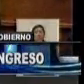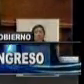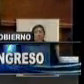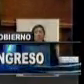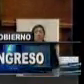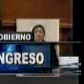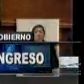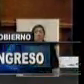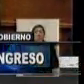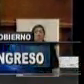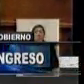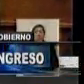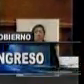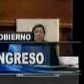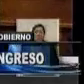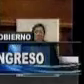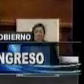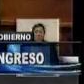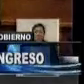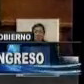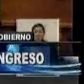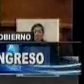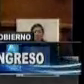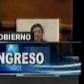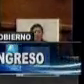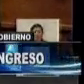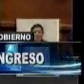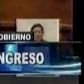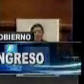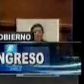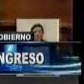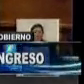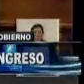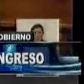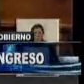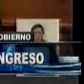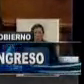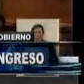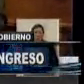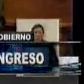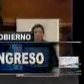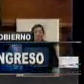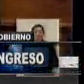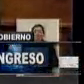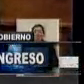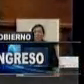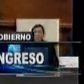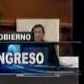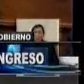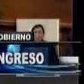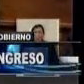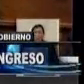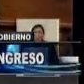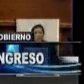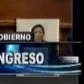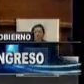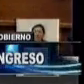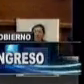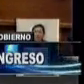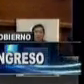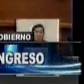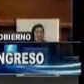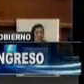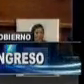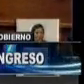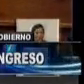Guayaga y la provincia de Padre Abad en Ucayali, ahora, región a la que represento. Luego, cada uno de los 18 ministros va a exponer